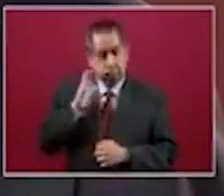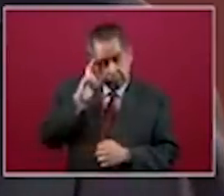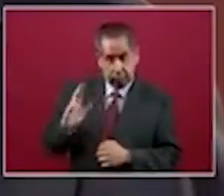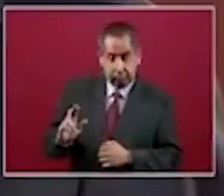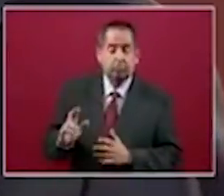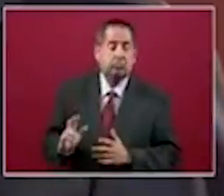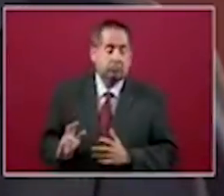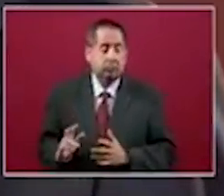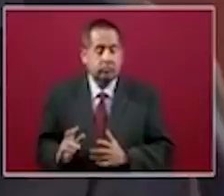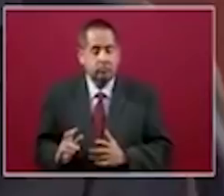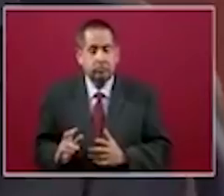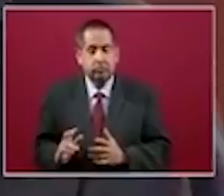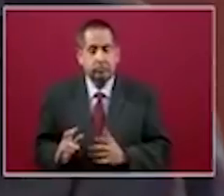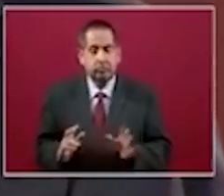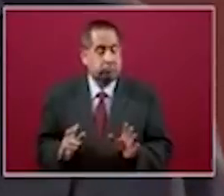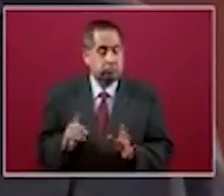respeto, porque